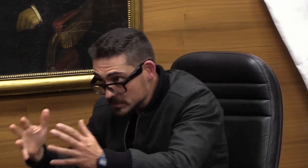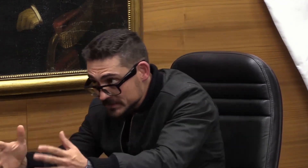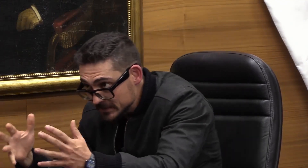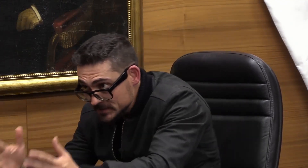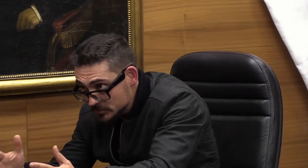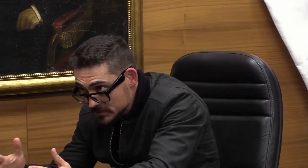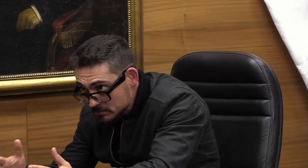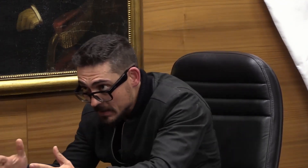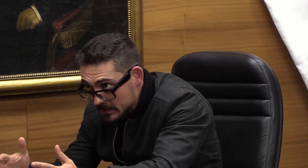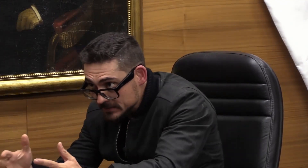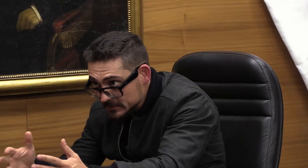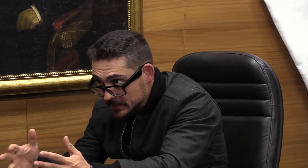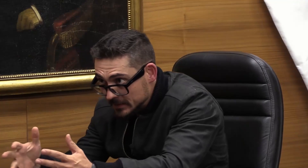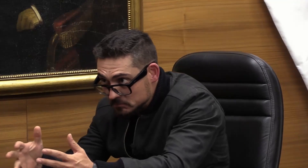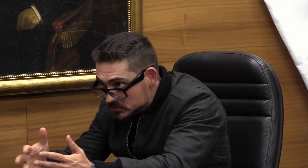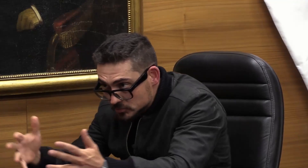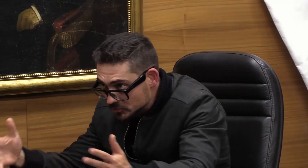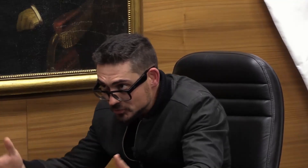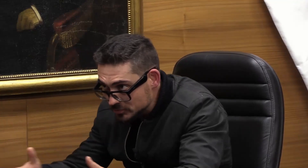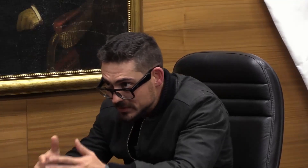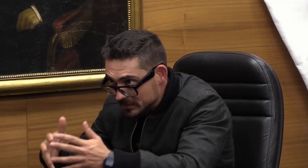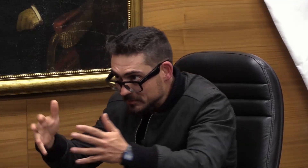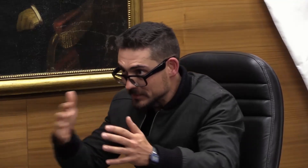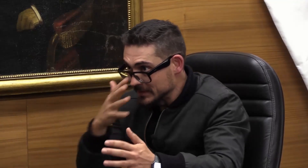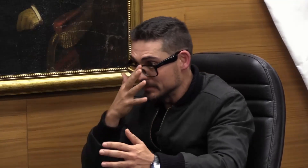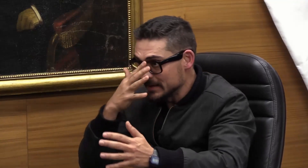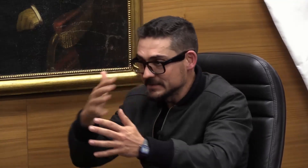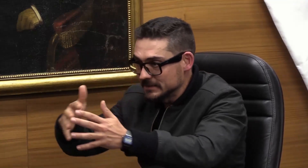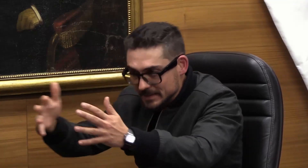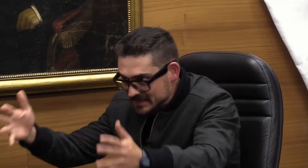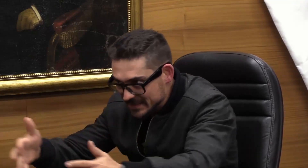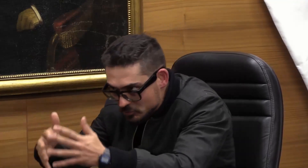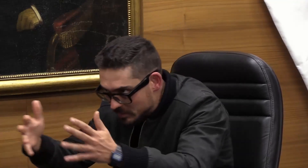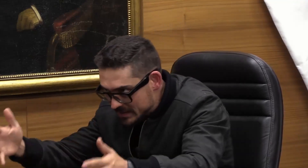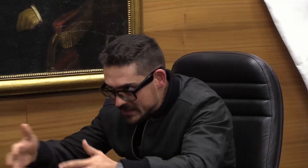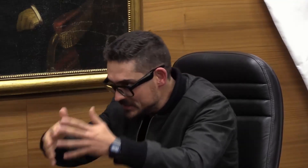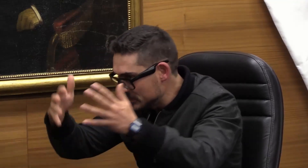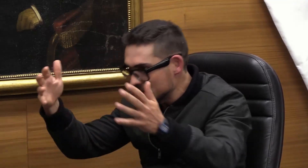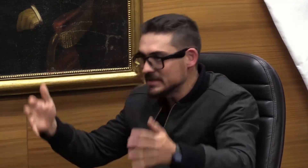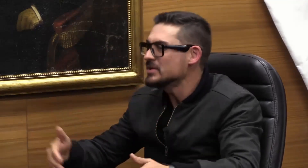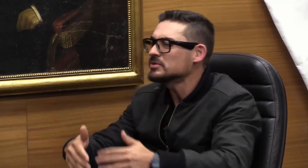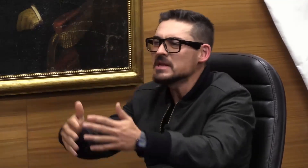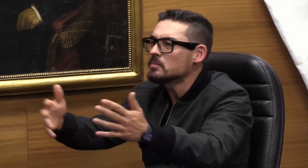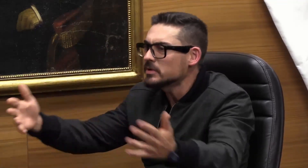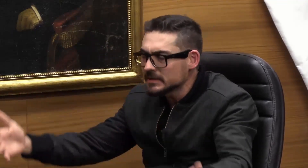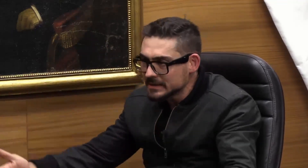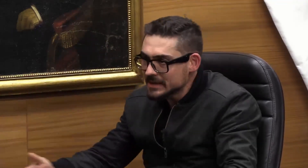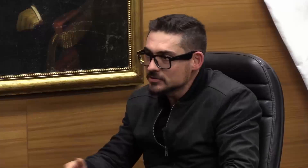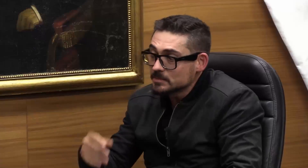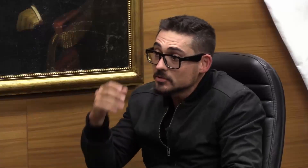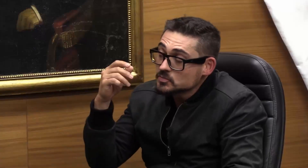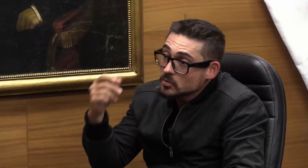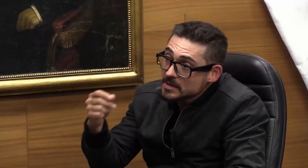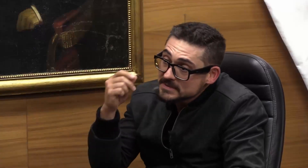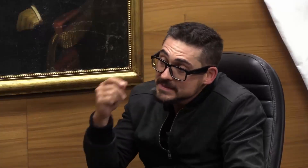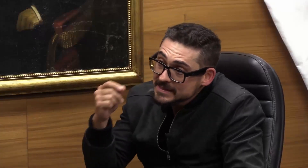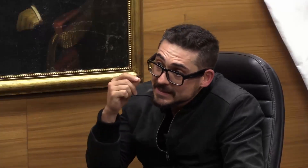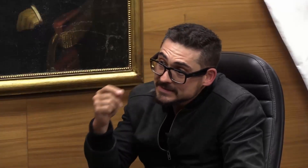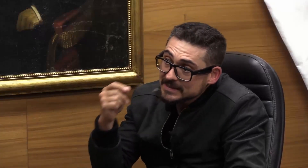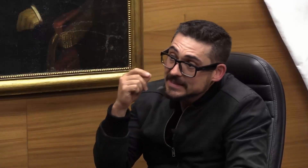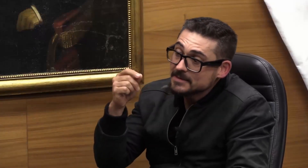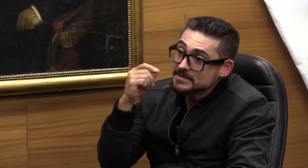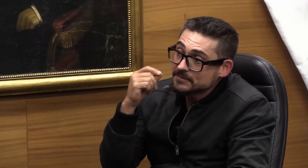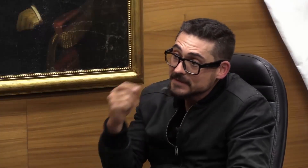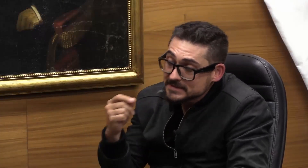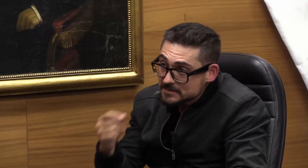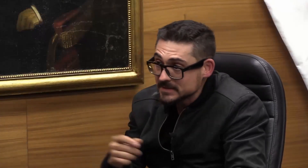todos los presidentes municipales no son ni de maestría en urbanismo, claro, y no tienen por qué tenerlos, pero los programas tienen que